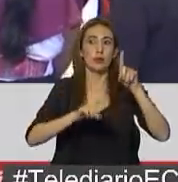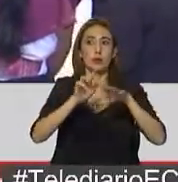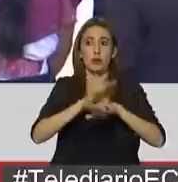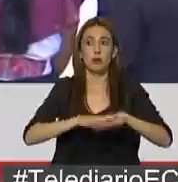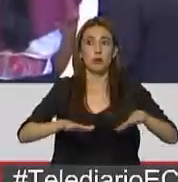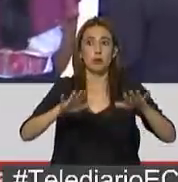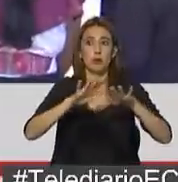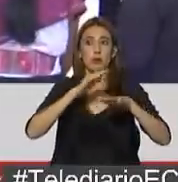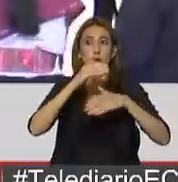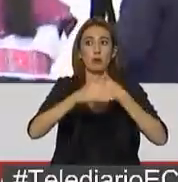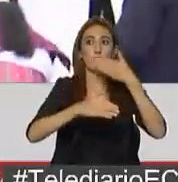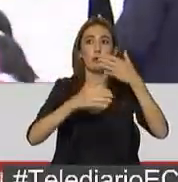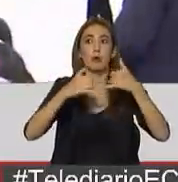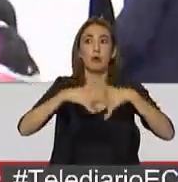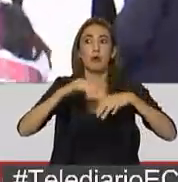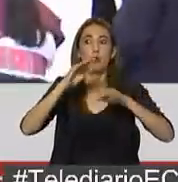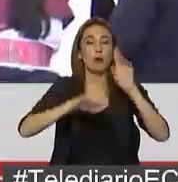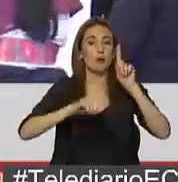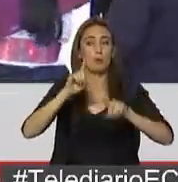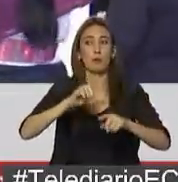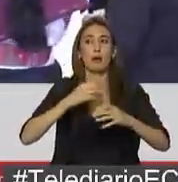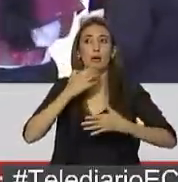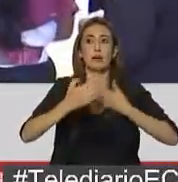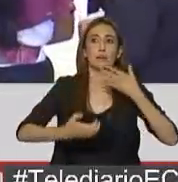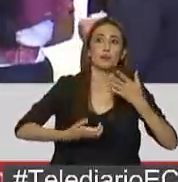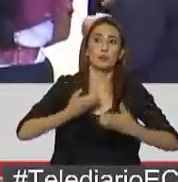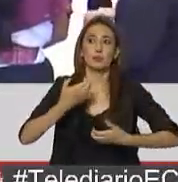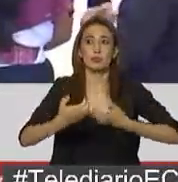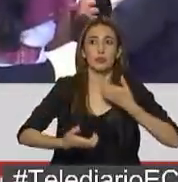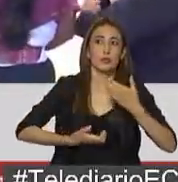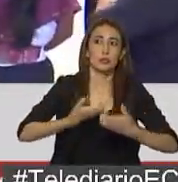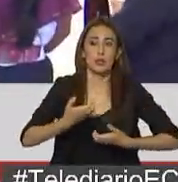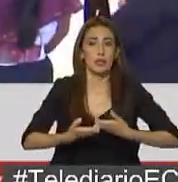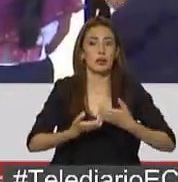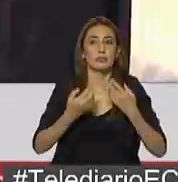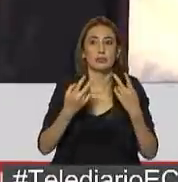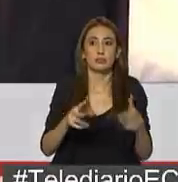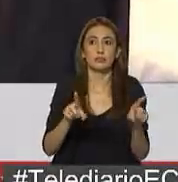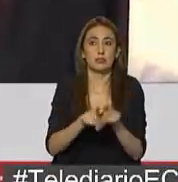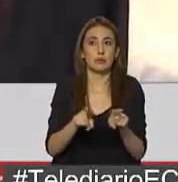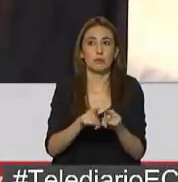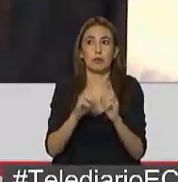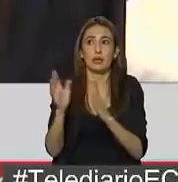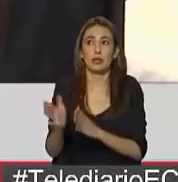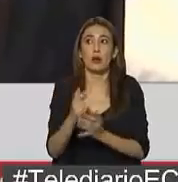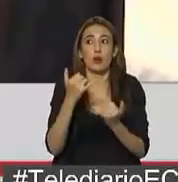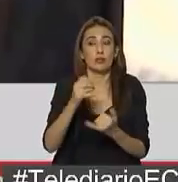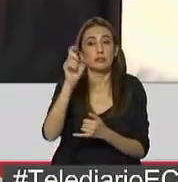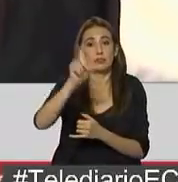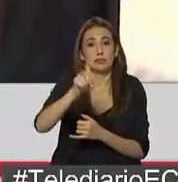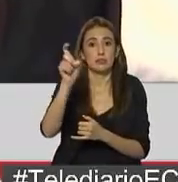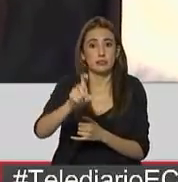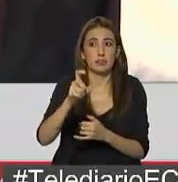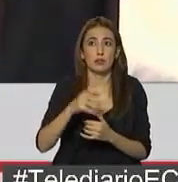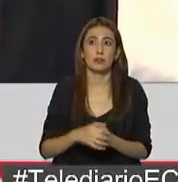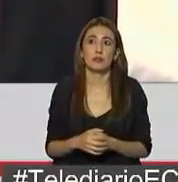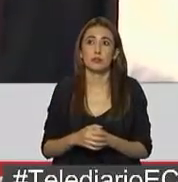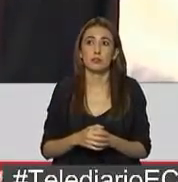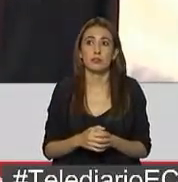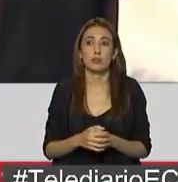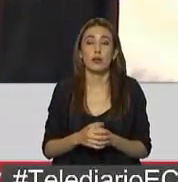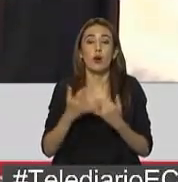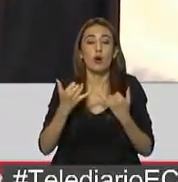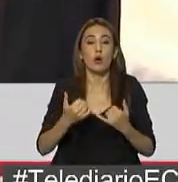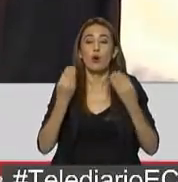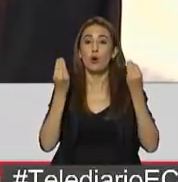aunar lazos afectivos, emocionales, que son tan necesarios en estos momentos para los chicos, dado que están